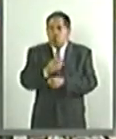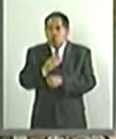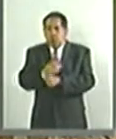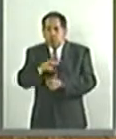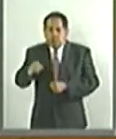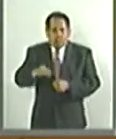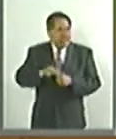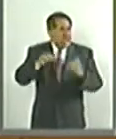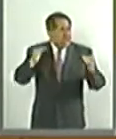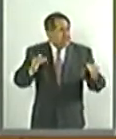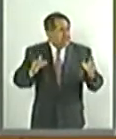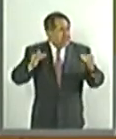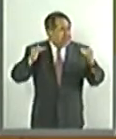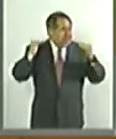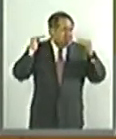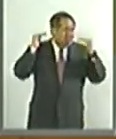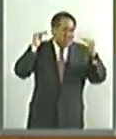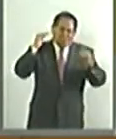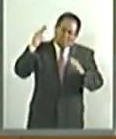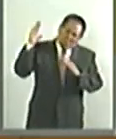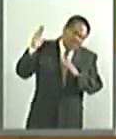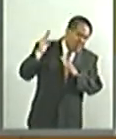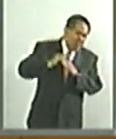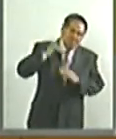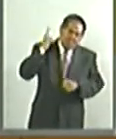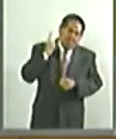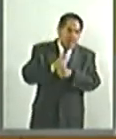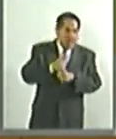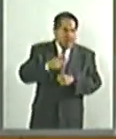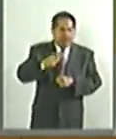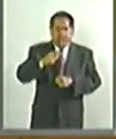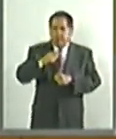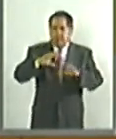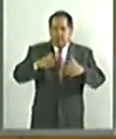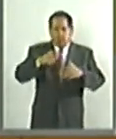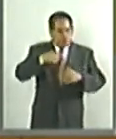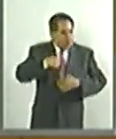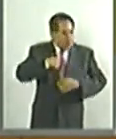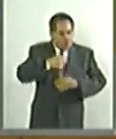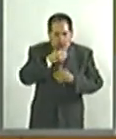de usar la máxima tribuna de la nación para dirigirme a ustedes.